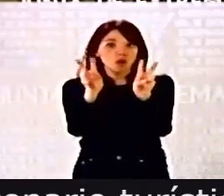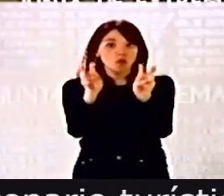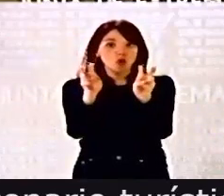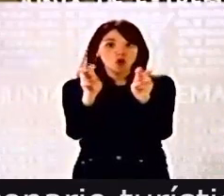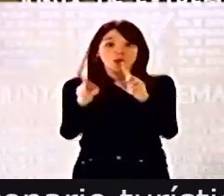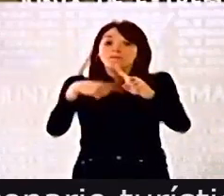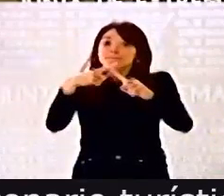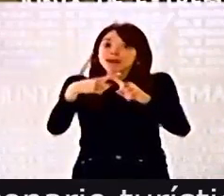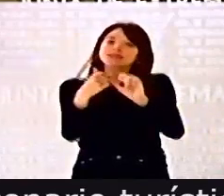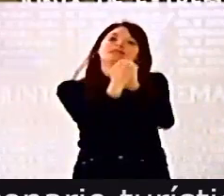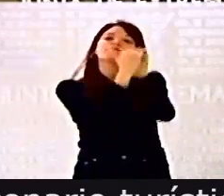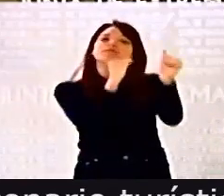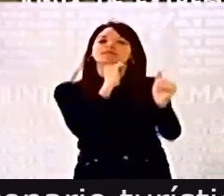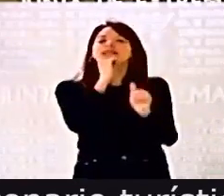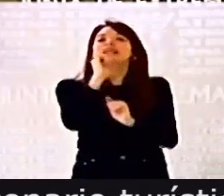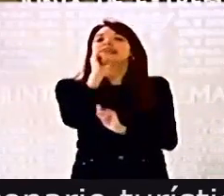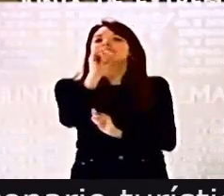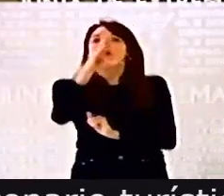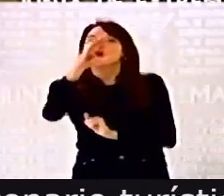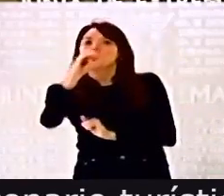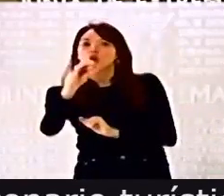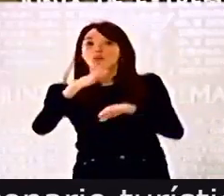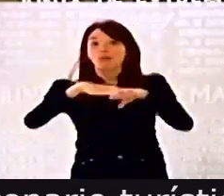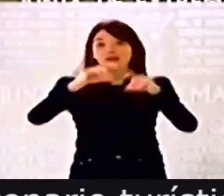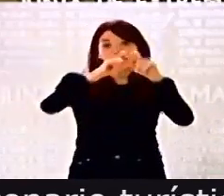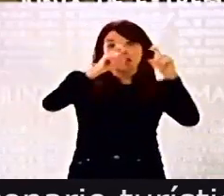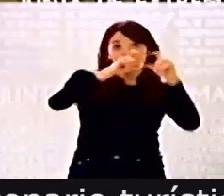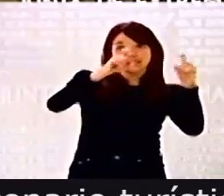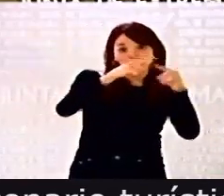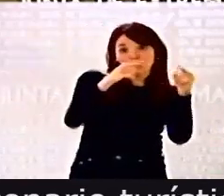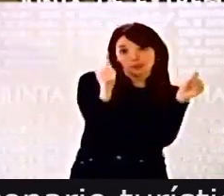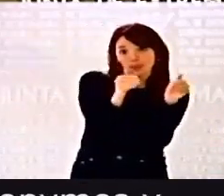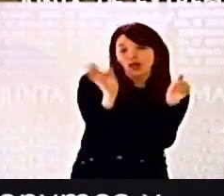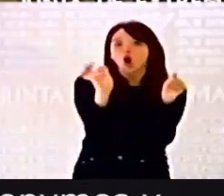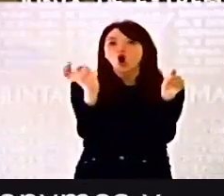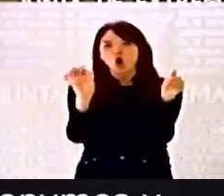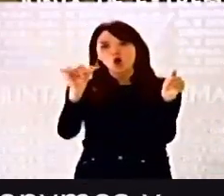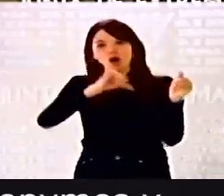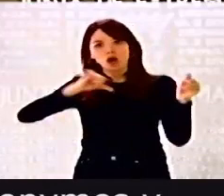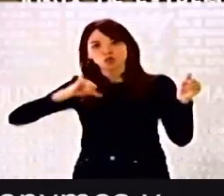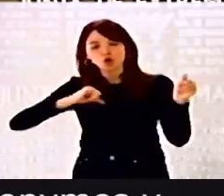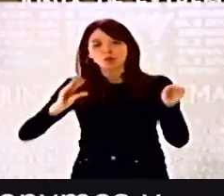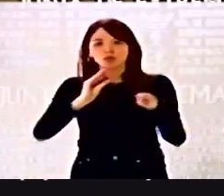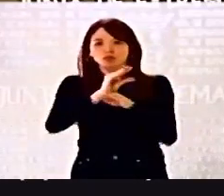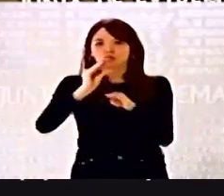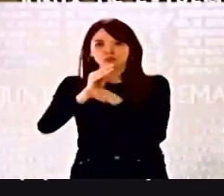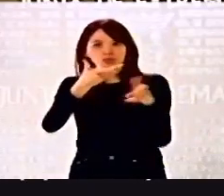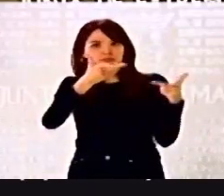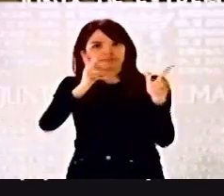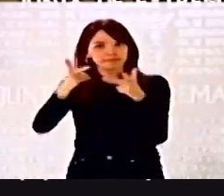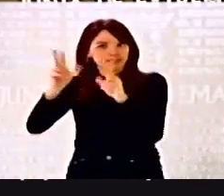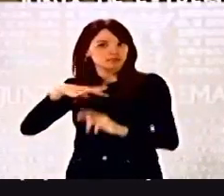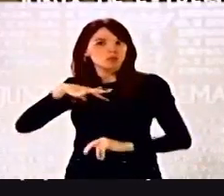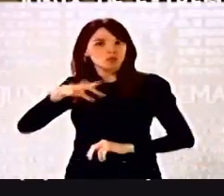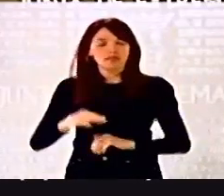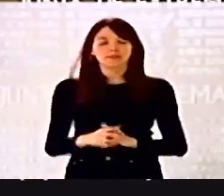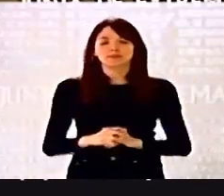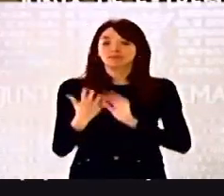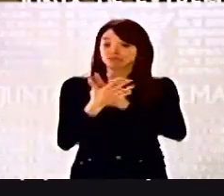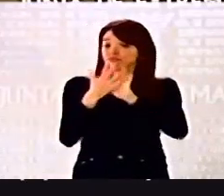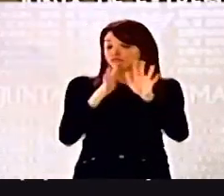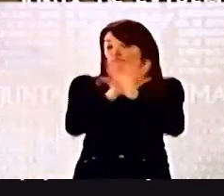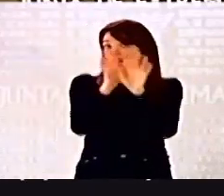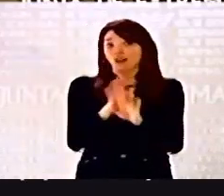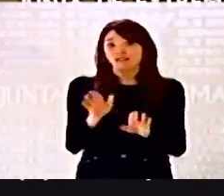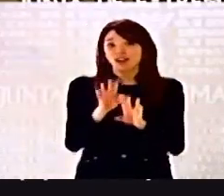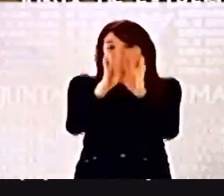los créditos ICO para las micropymes y autónomos del sector. Para acabar, me gustaría remarcar que este conjunto de